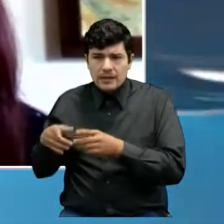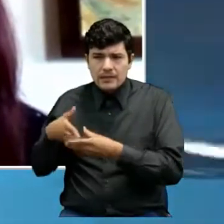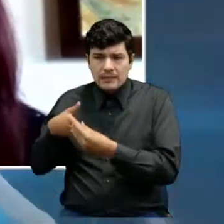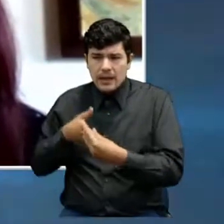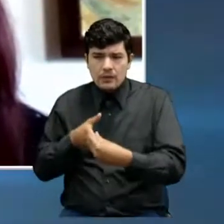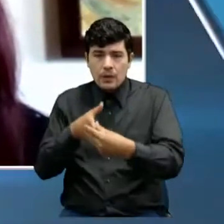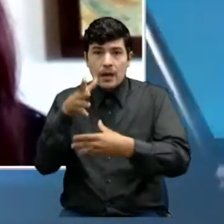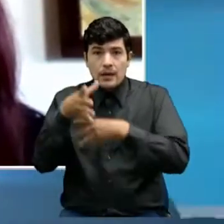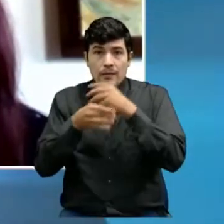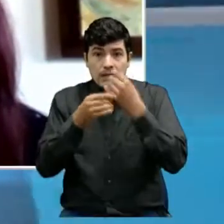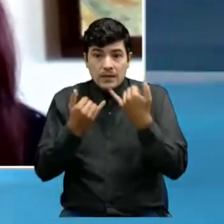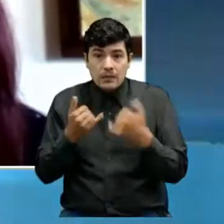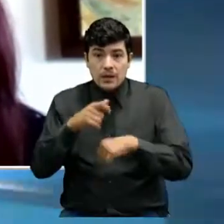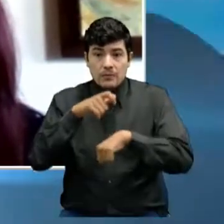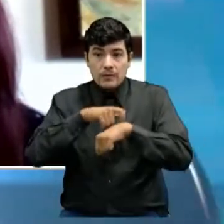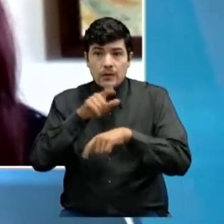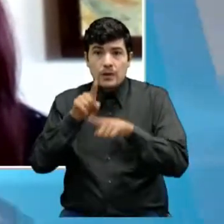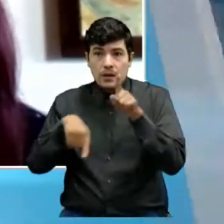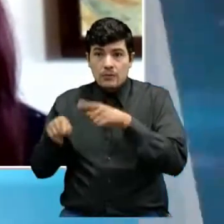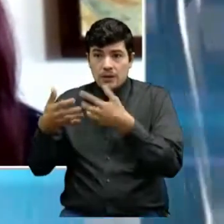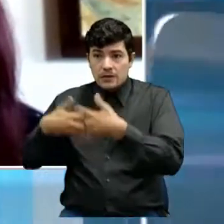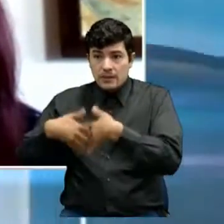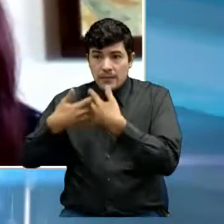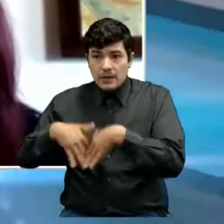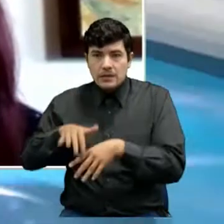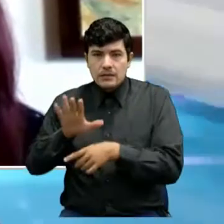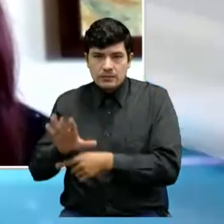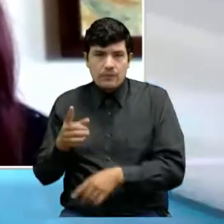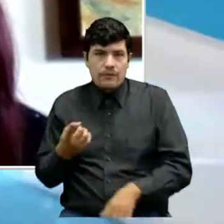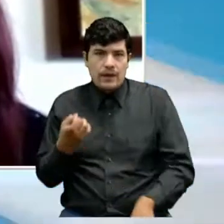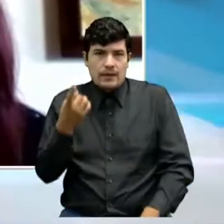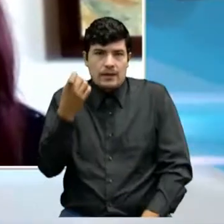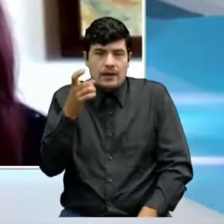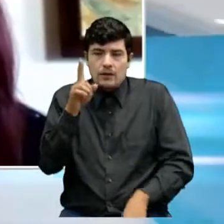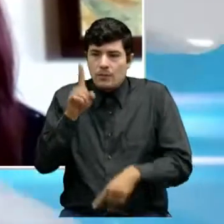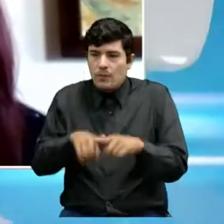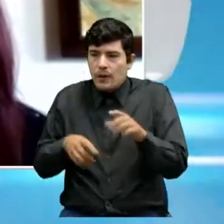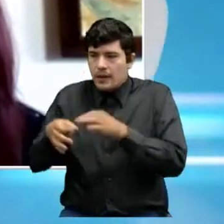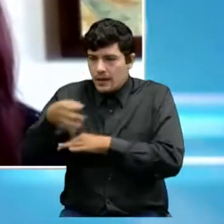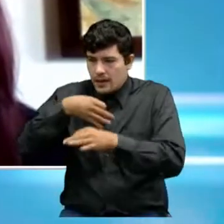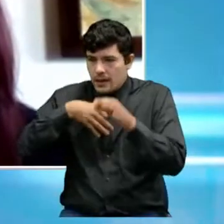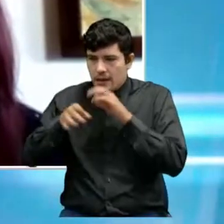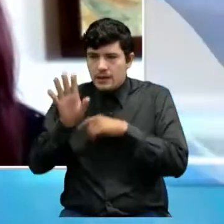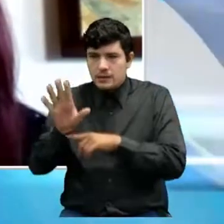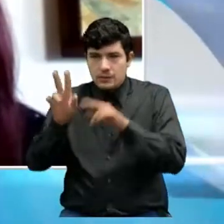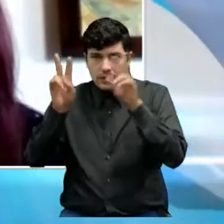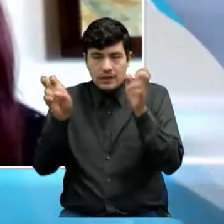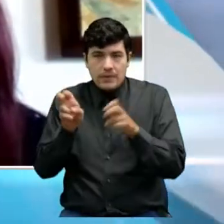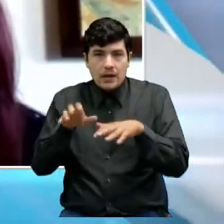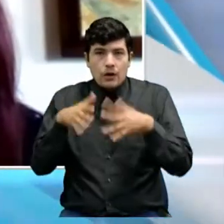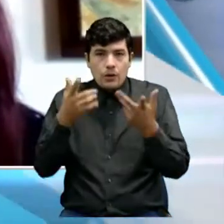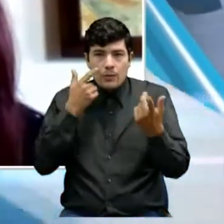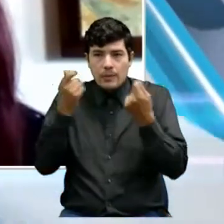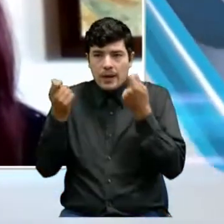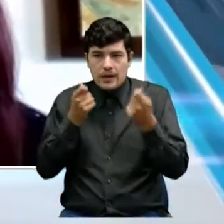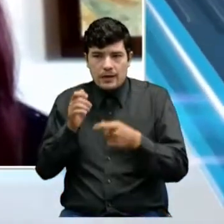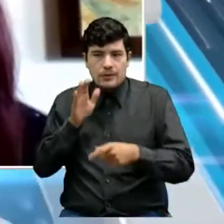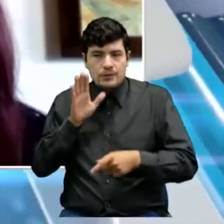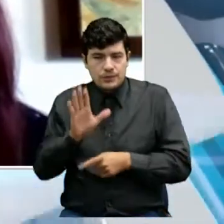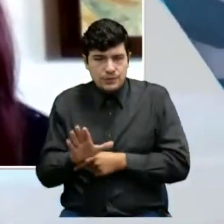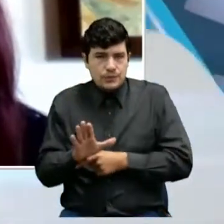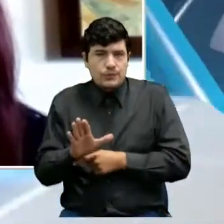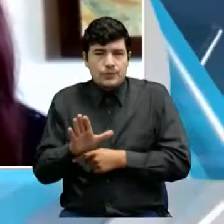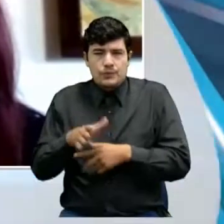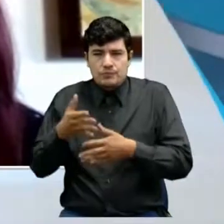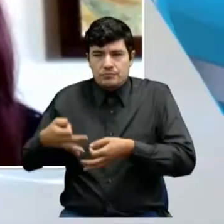y aún en este momento hay empresas que no han podido zanjar este tema de cómo manejo